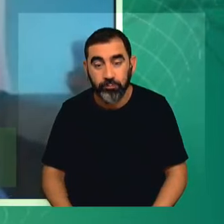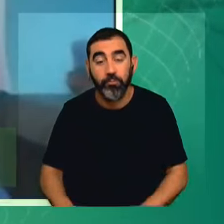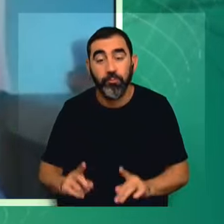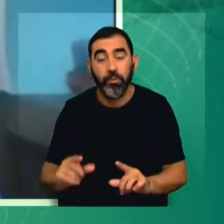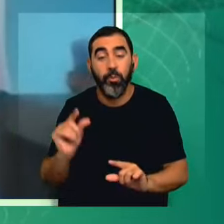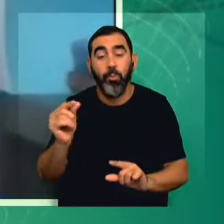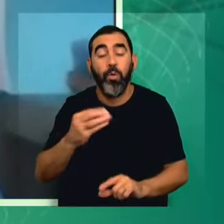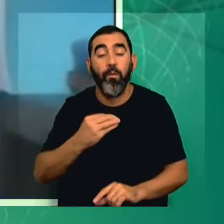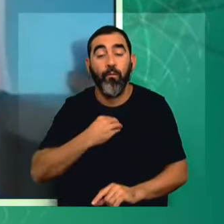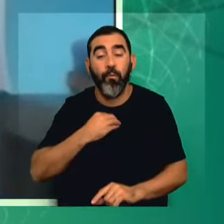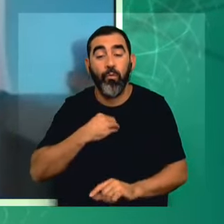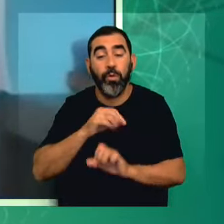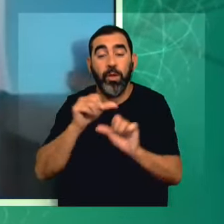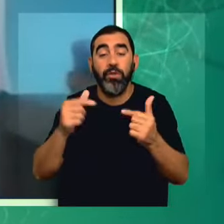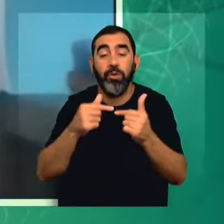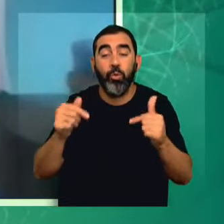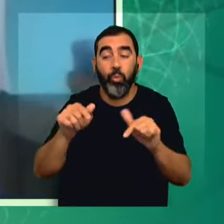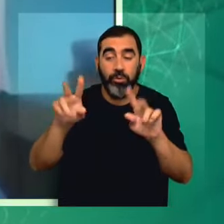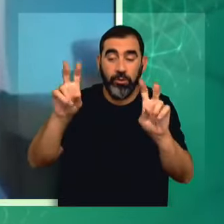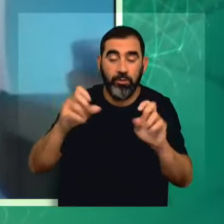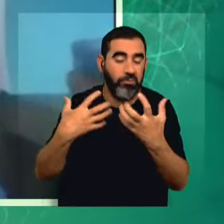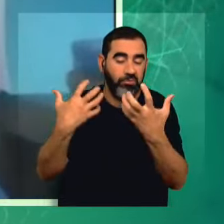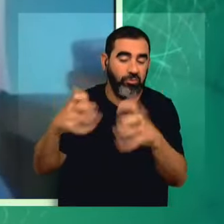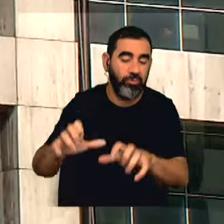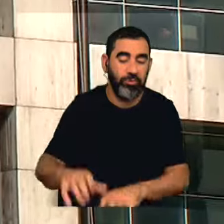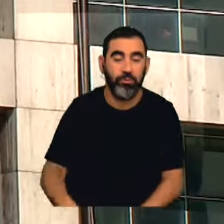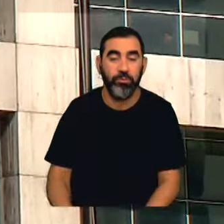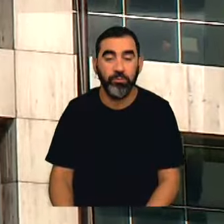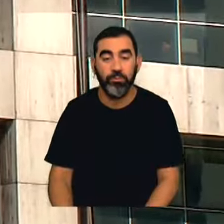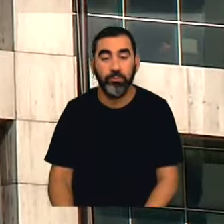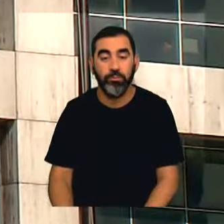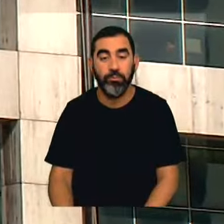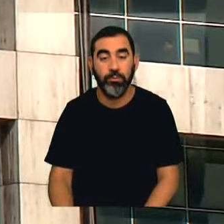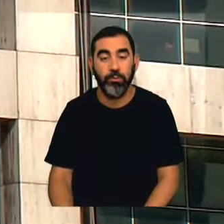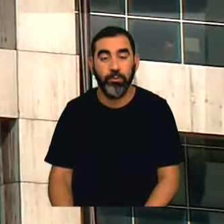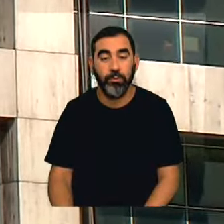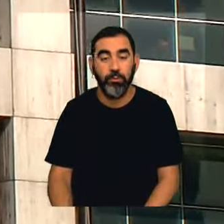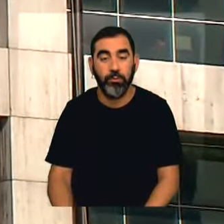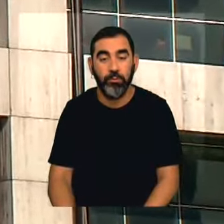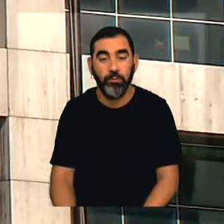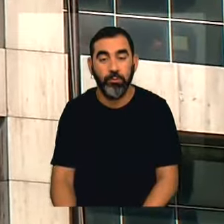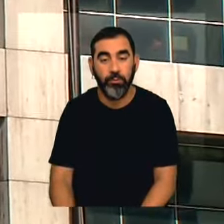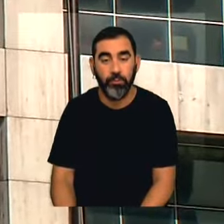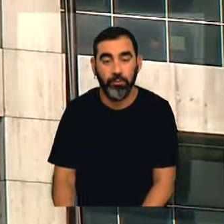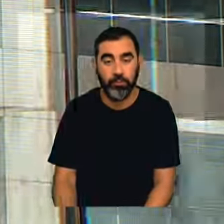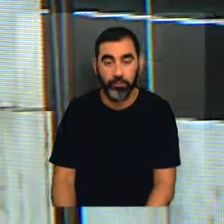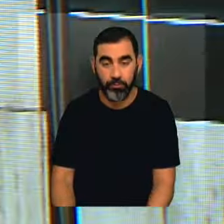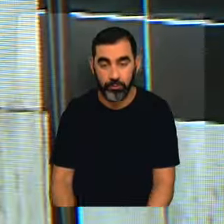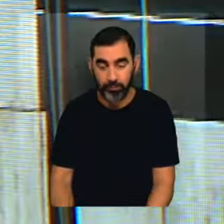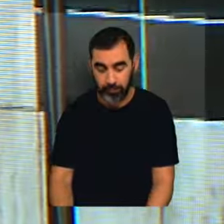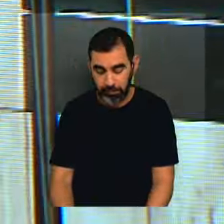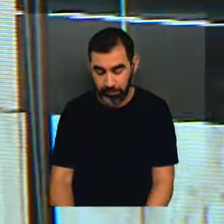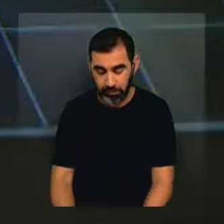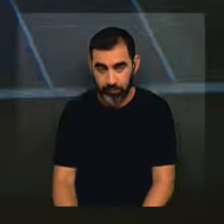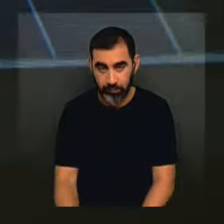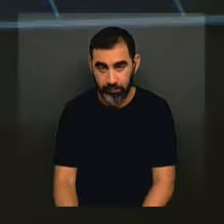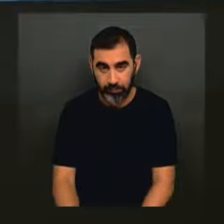poca voluntad de hacer cosas en esta materia flexibilizó eh eso lo que